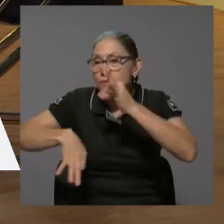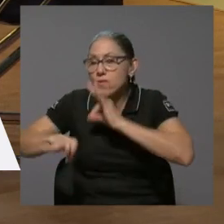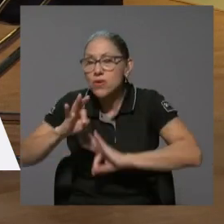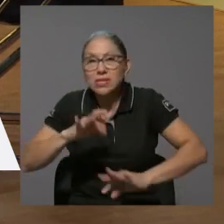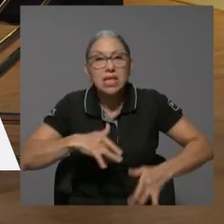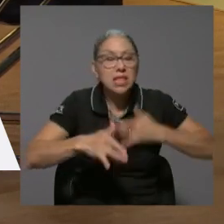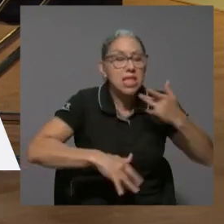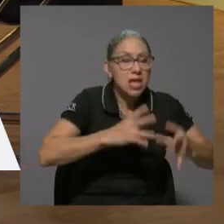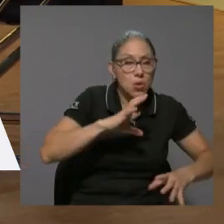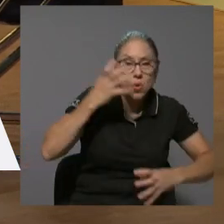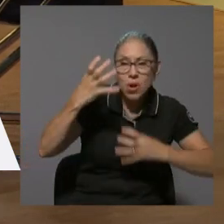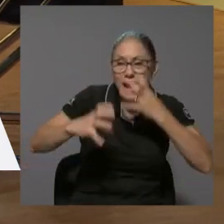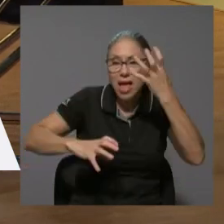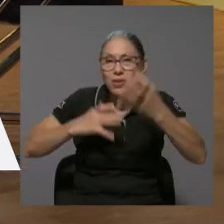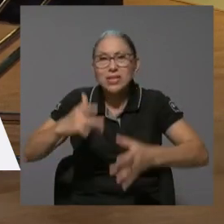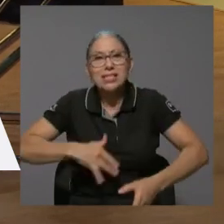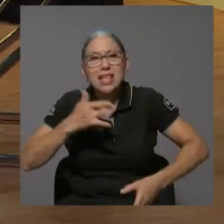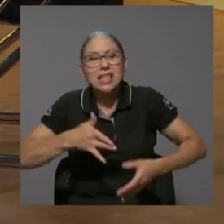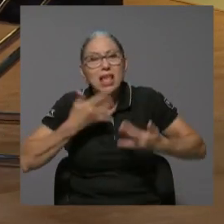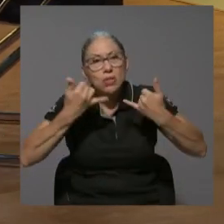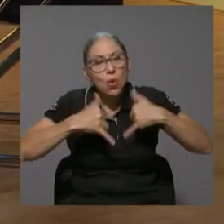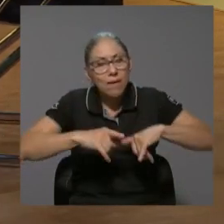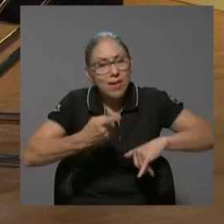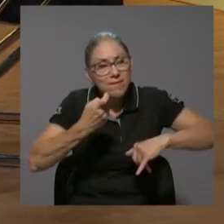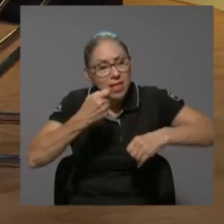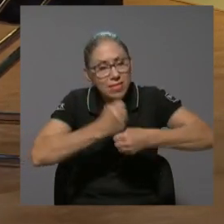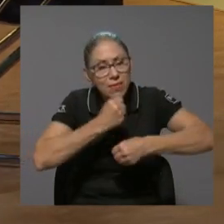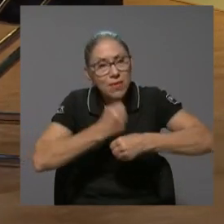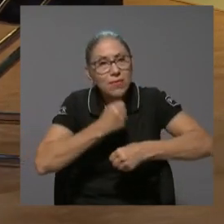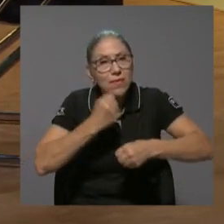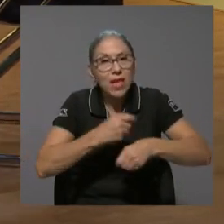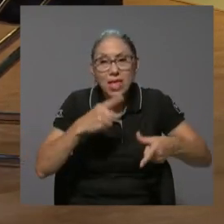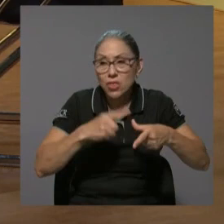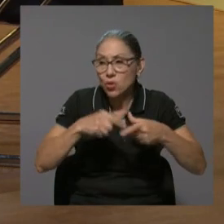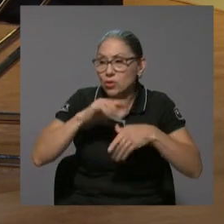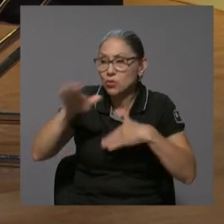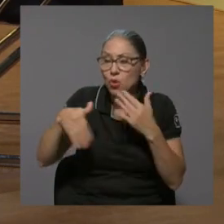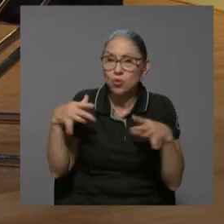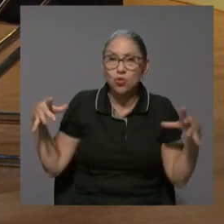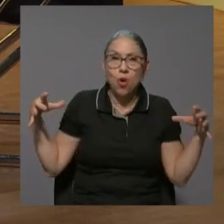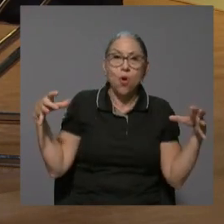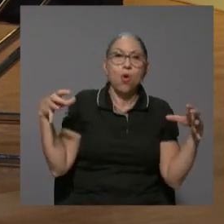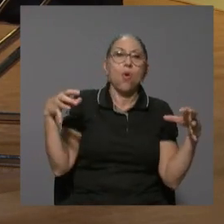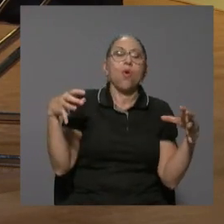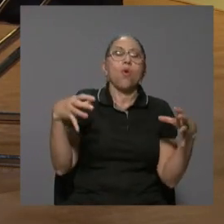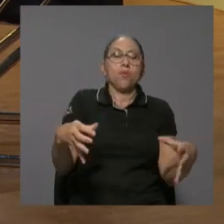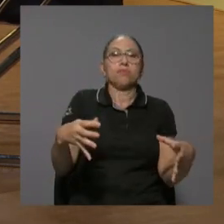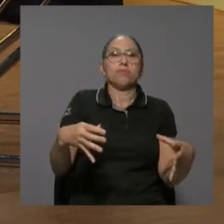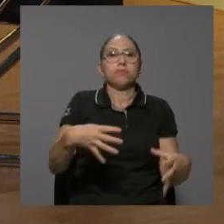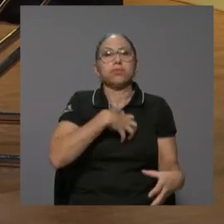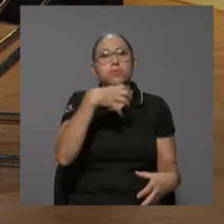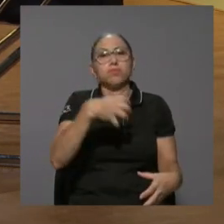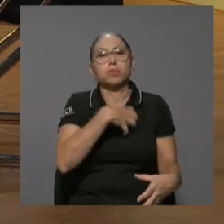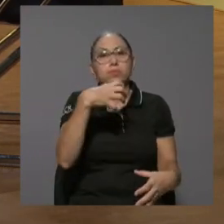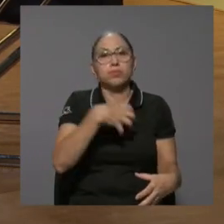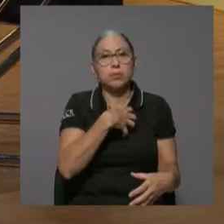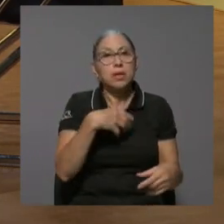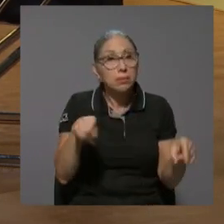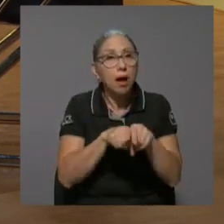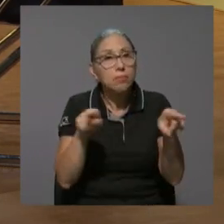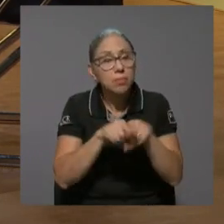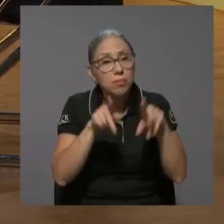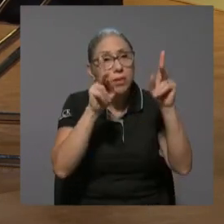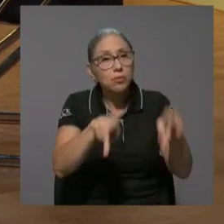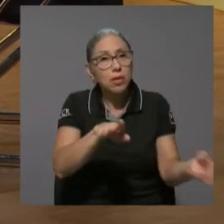pública. Y bueno, dichosamente, después de la gran confrontación, que incluso hubo muertos en esas confrontaciones, se